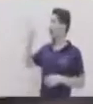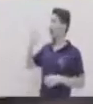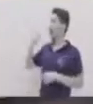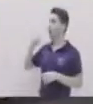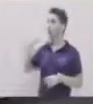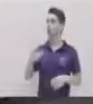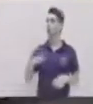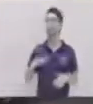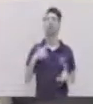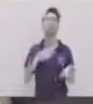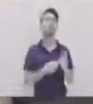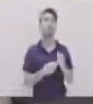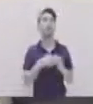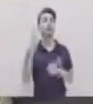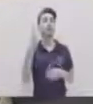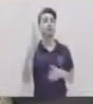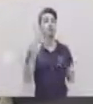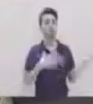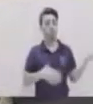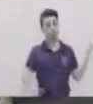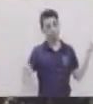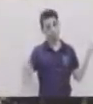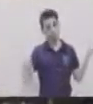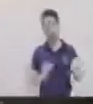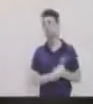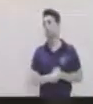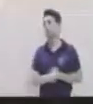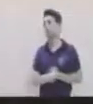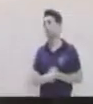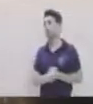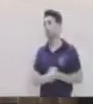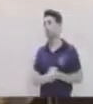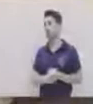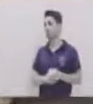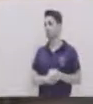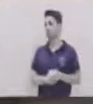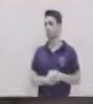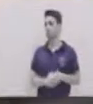Este de color azul representa el segundo.